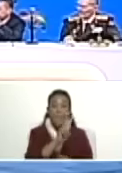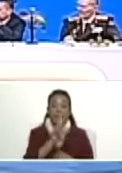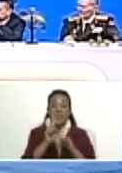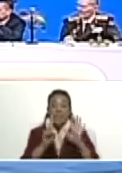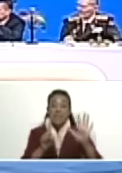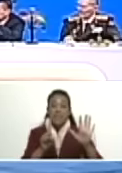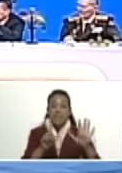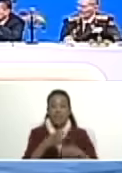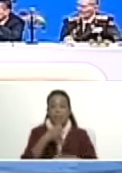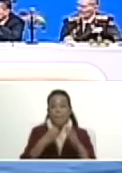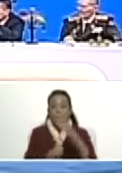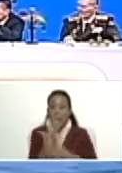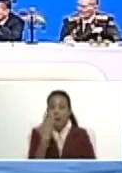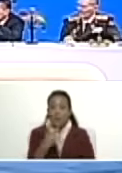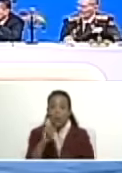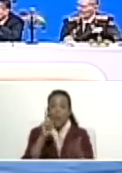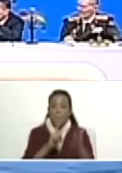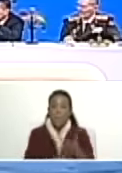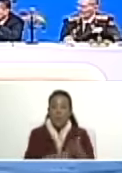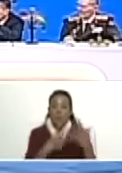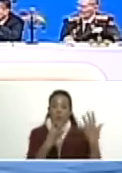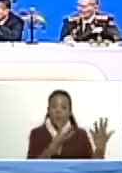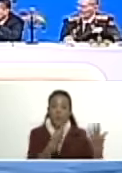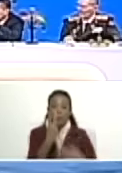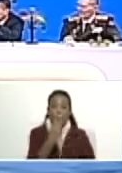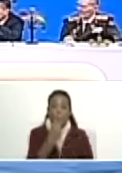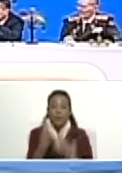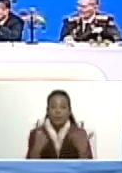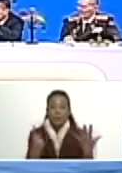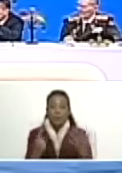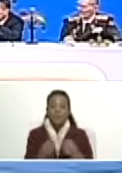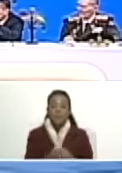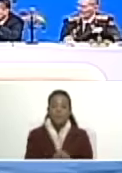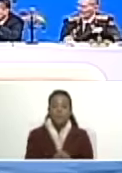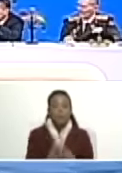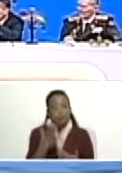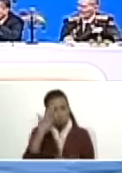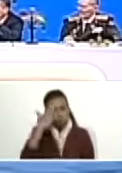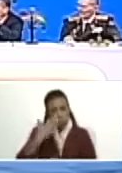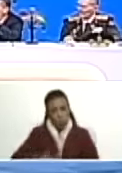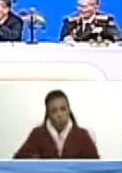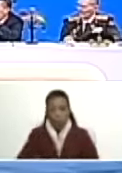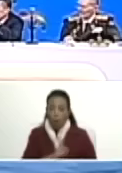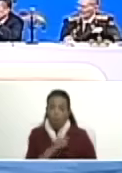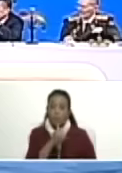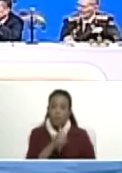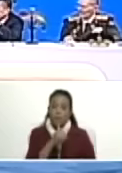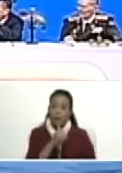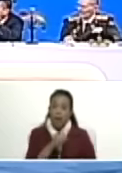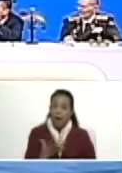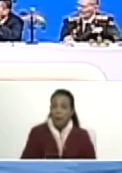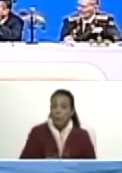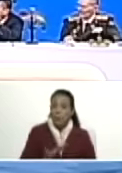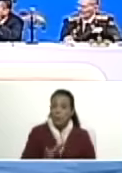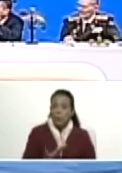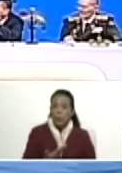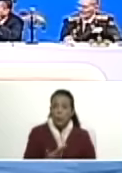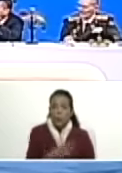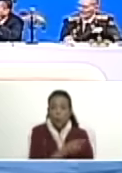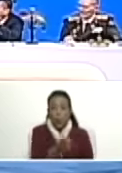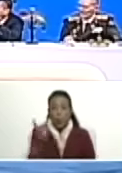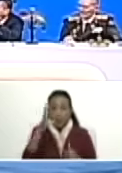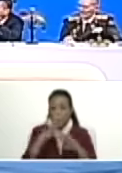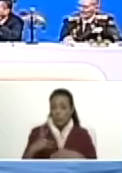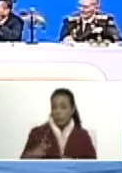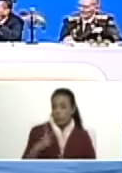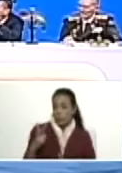de mayo de 1966. Excelencia, tengo a honra informar a vuestra excelencia